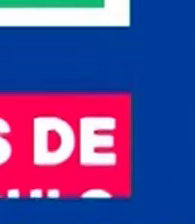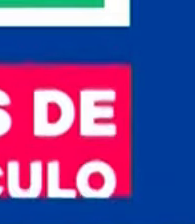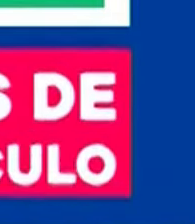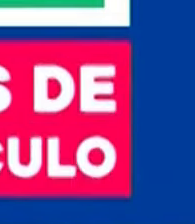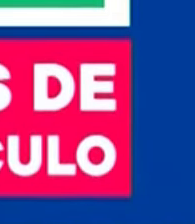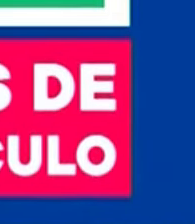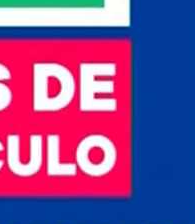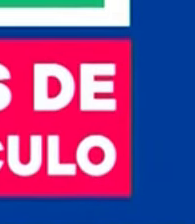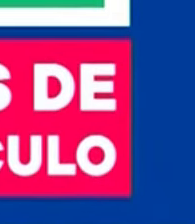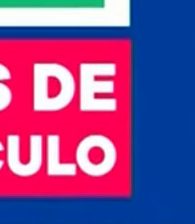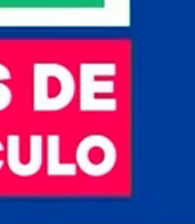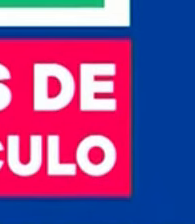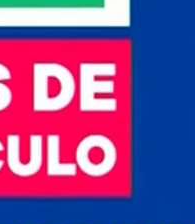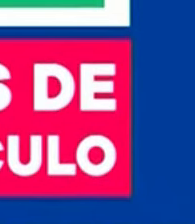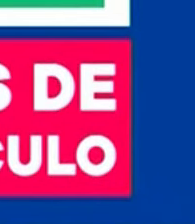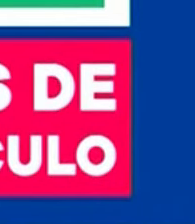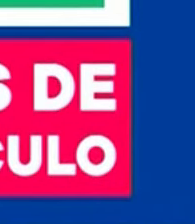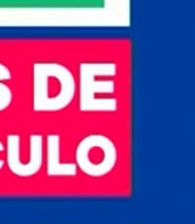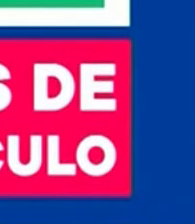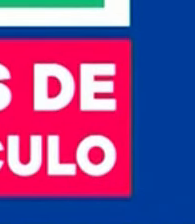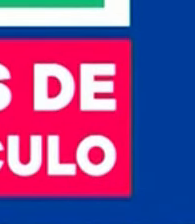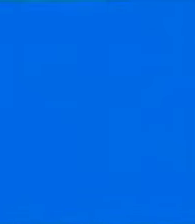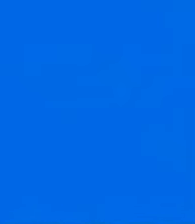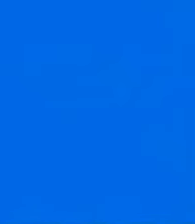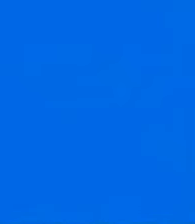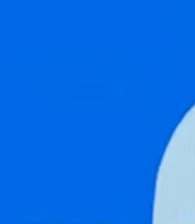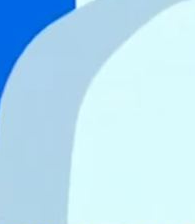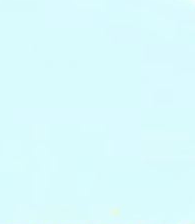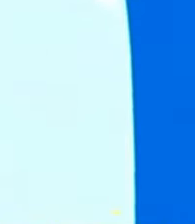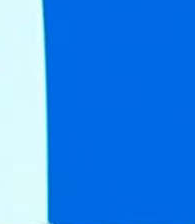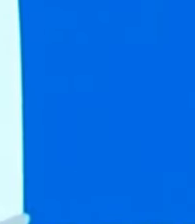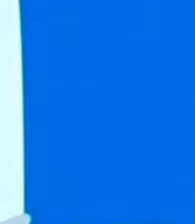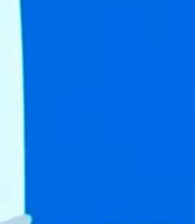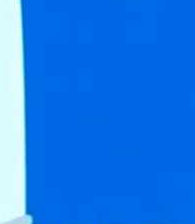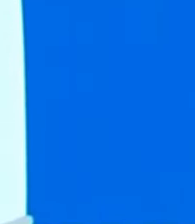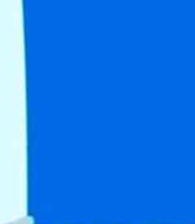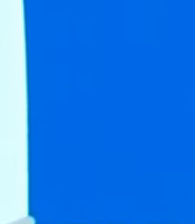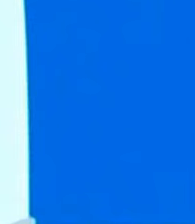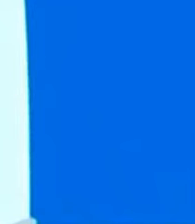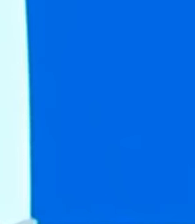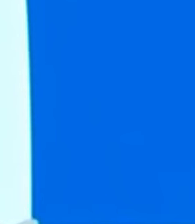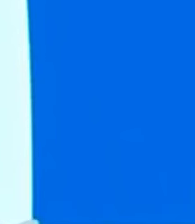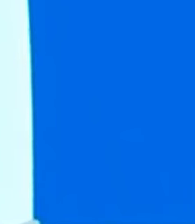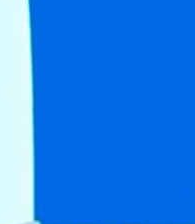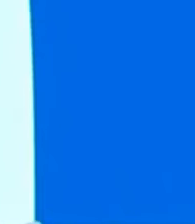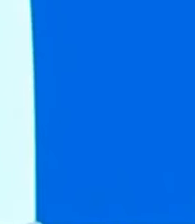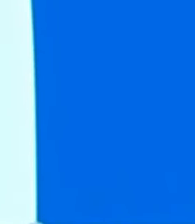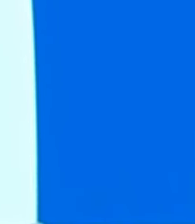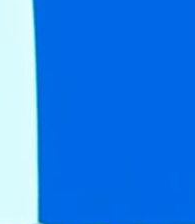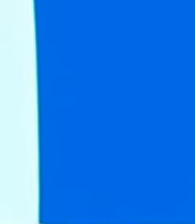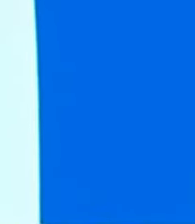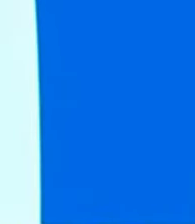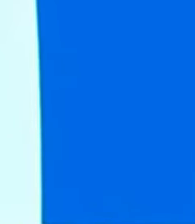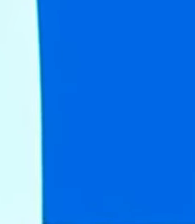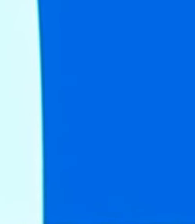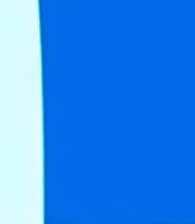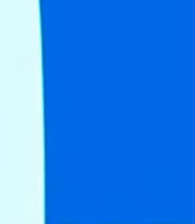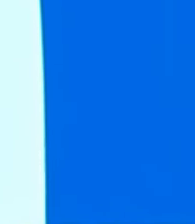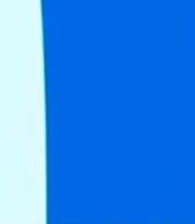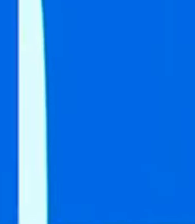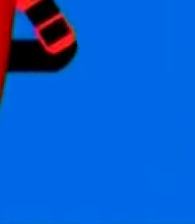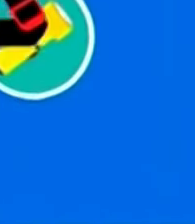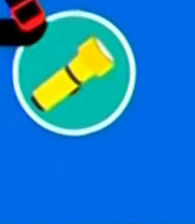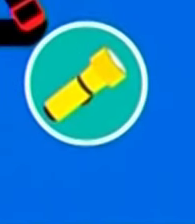rutas de evacuación, despejándolas de cualquier obstáculo. Revisa si tus conexiones eléctricas y de gas se encuentran en buen